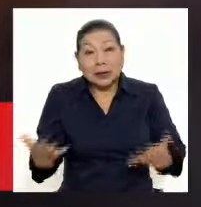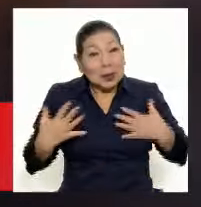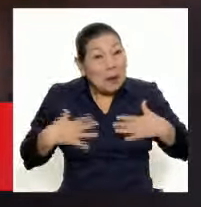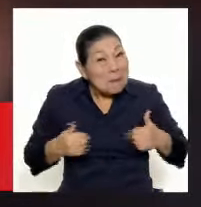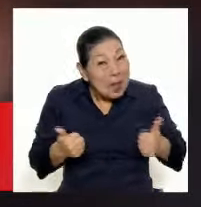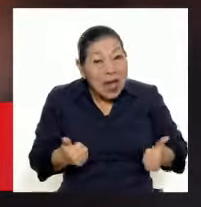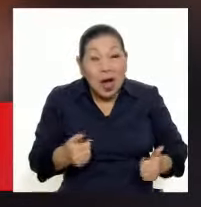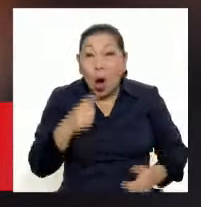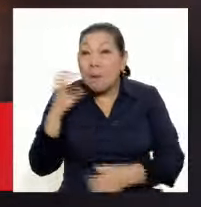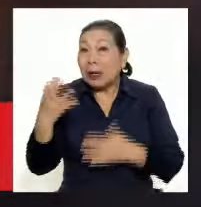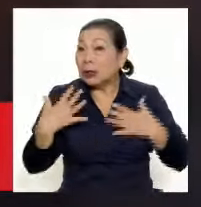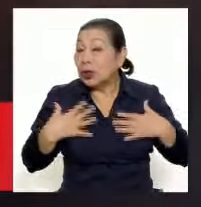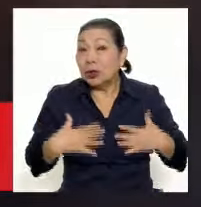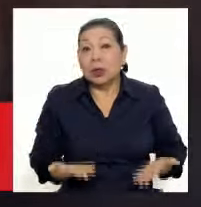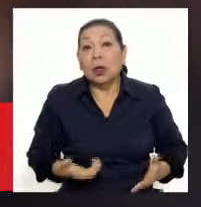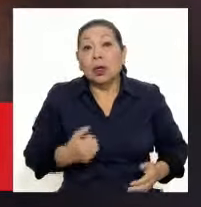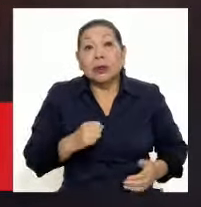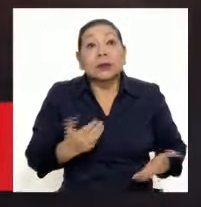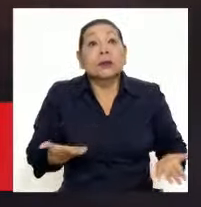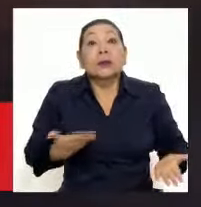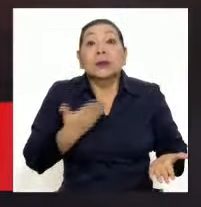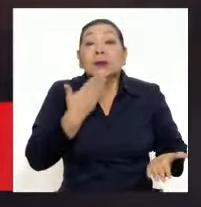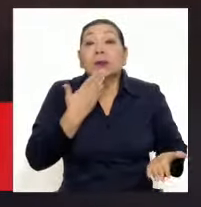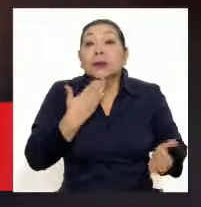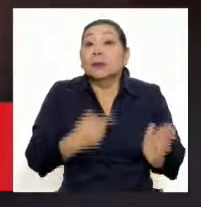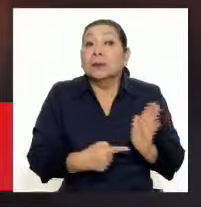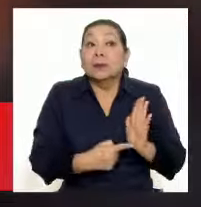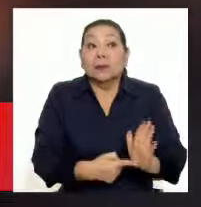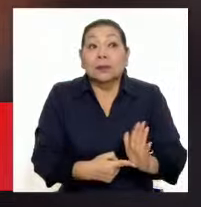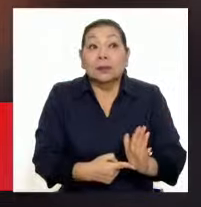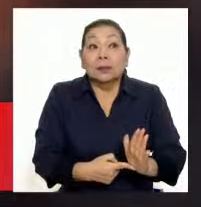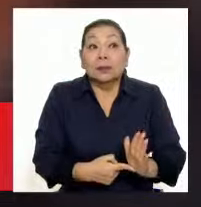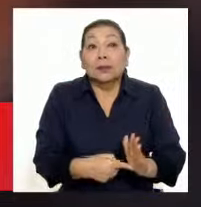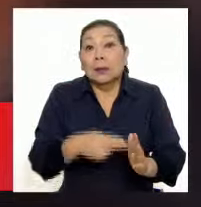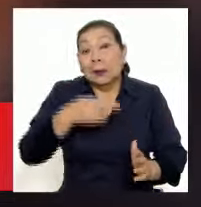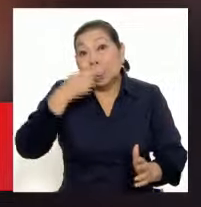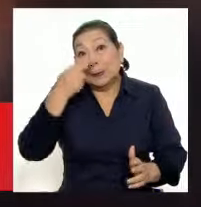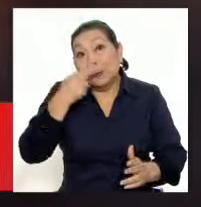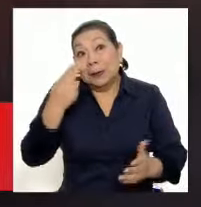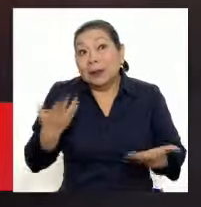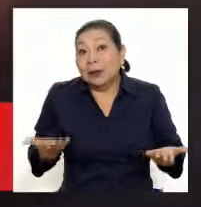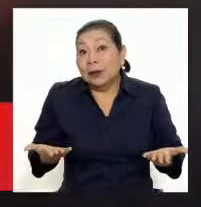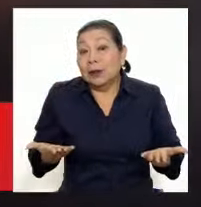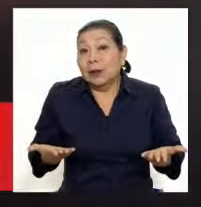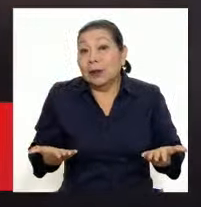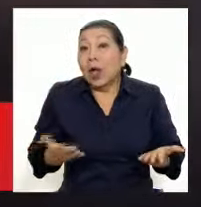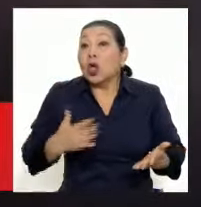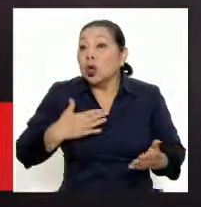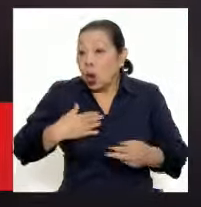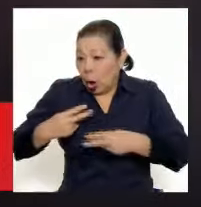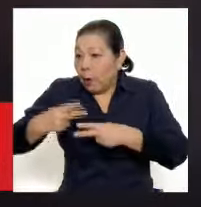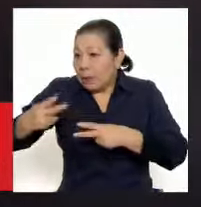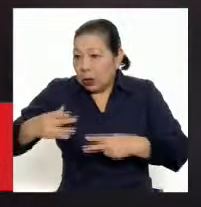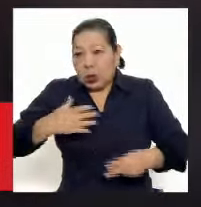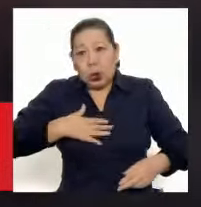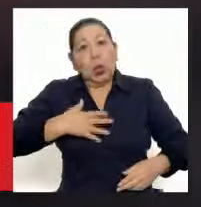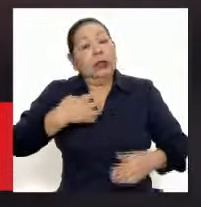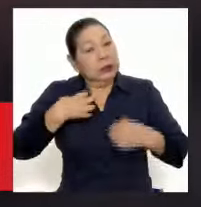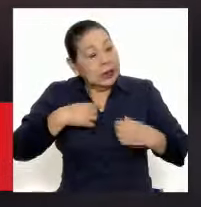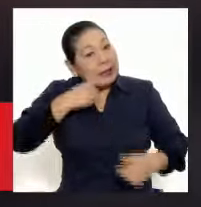en buen estado. O sea, nuestros hijos se exponen a estos gases tóxicos. Y como familiares, como vecinos, como